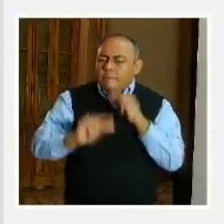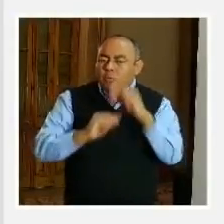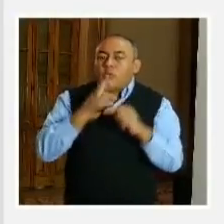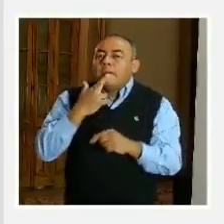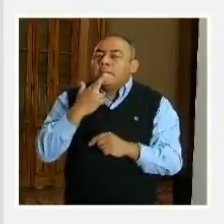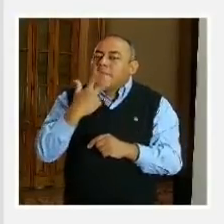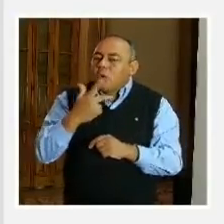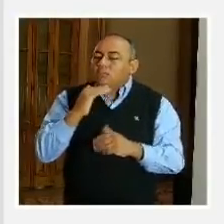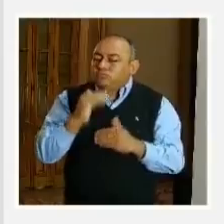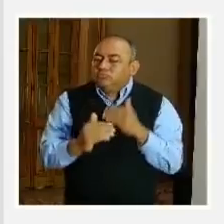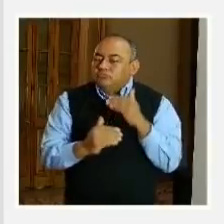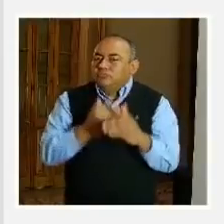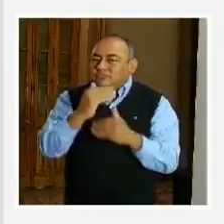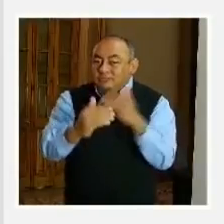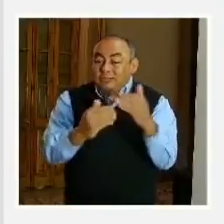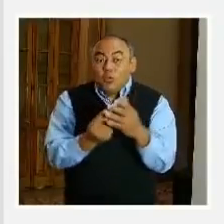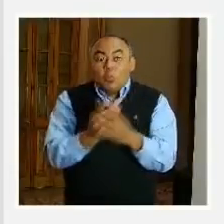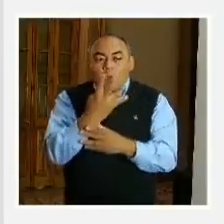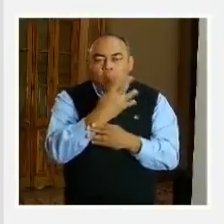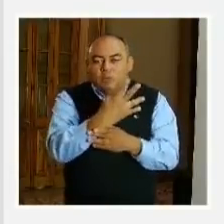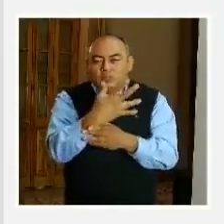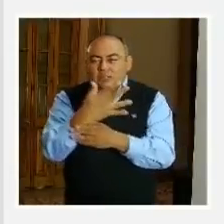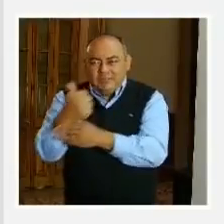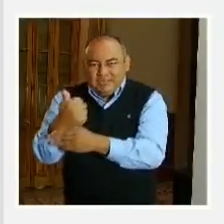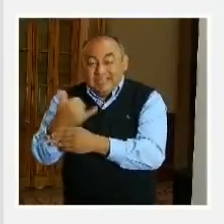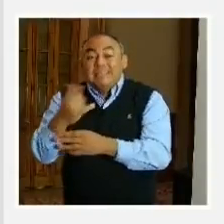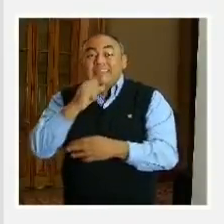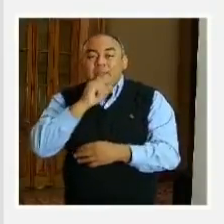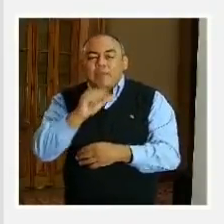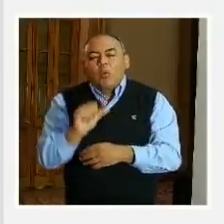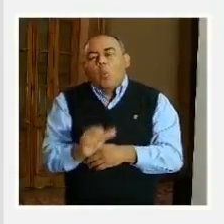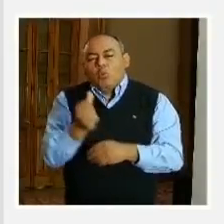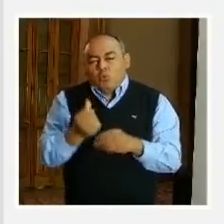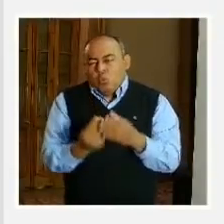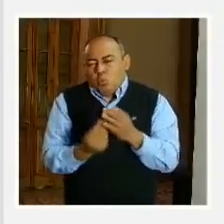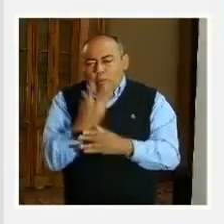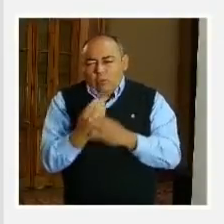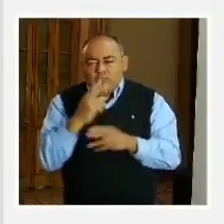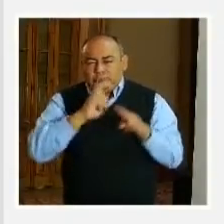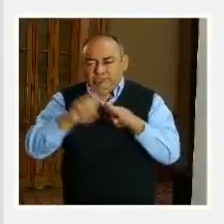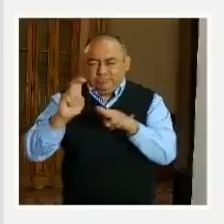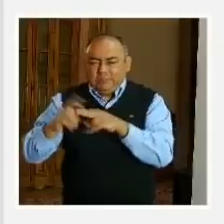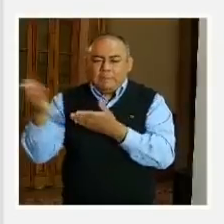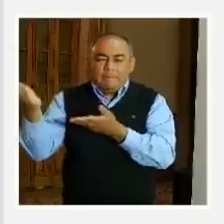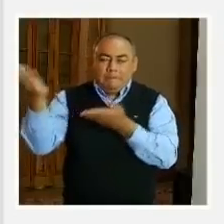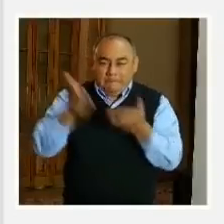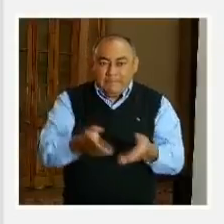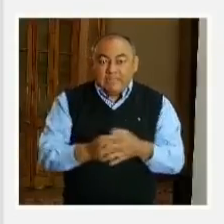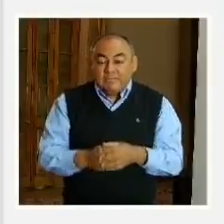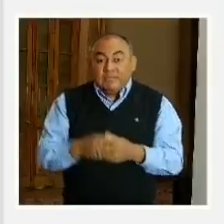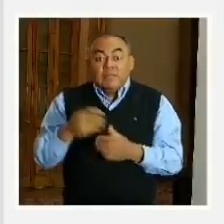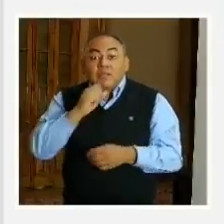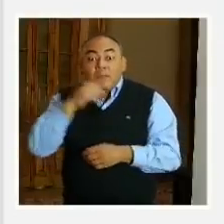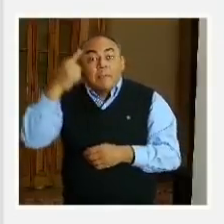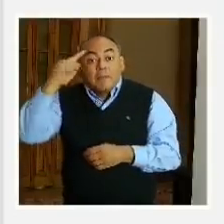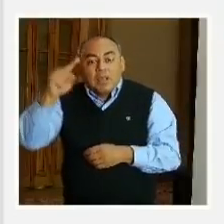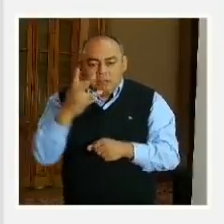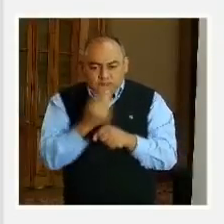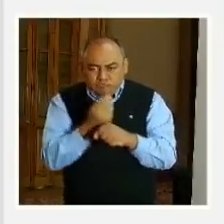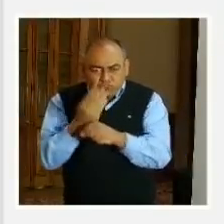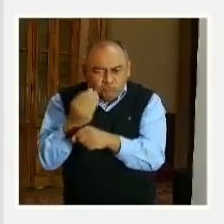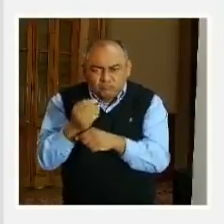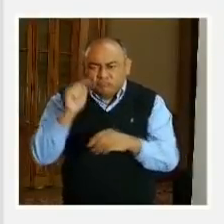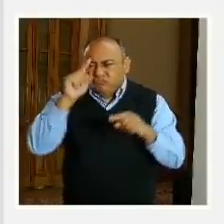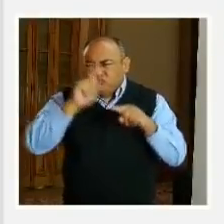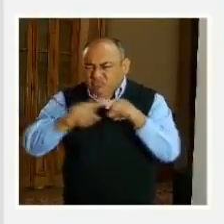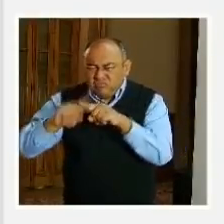con las nuevas líneas de metro y las nuevas unidades. Estamos trabajando en la Secretaría para hacer las adecuaciones de la